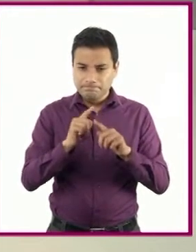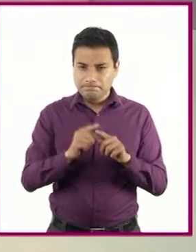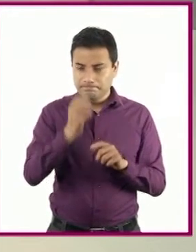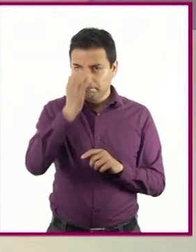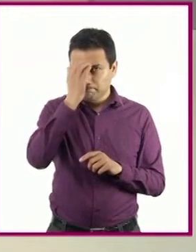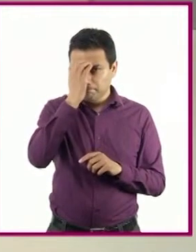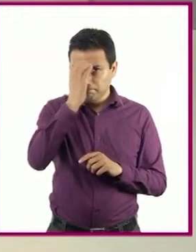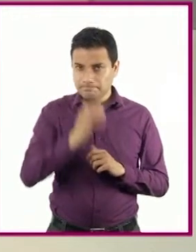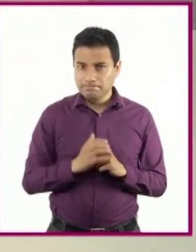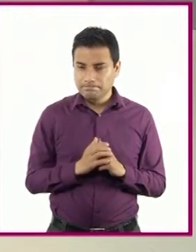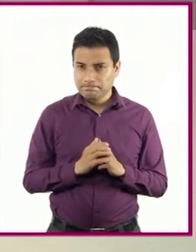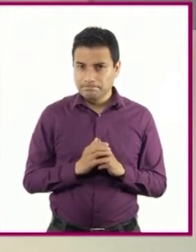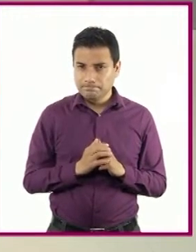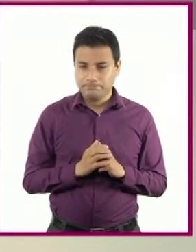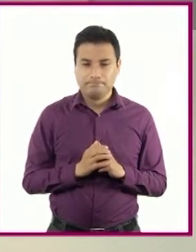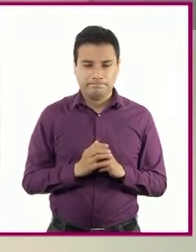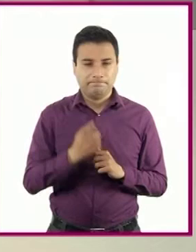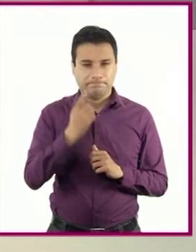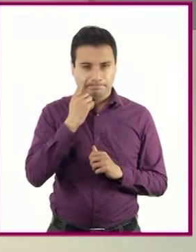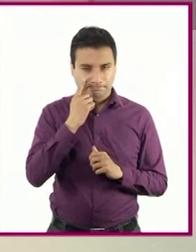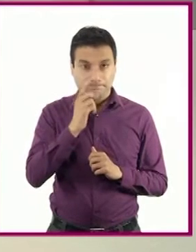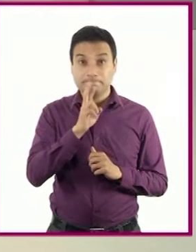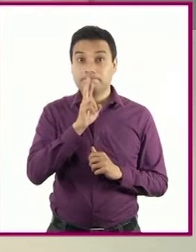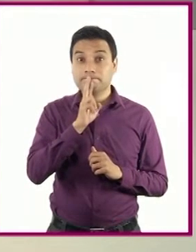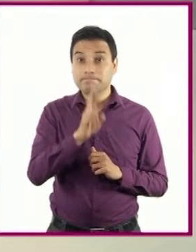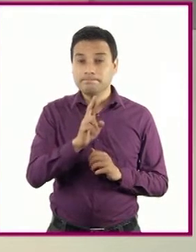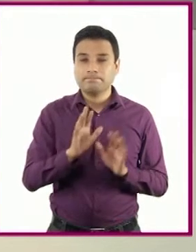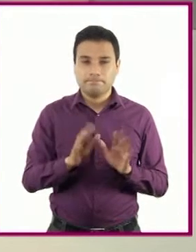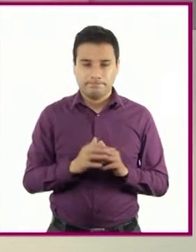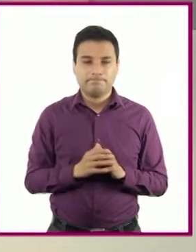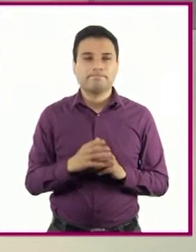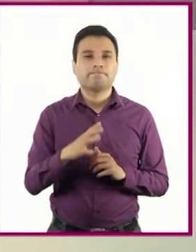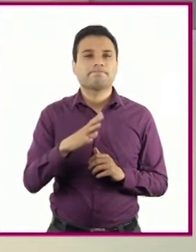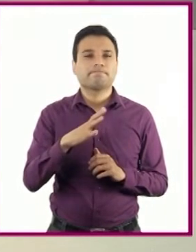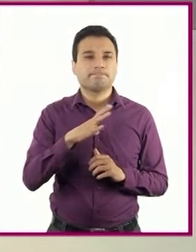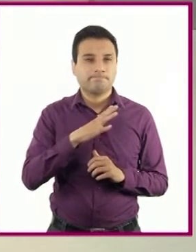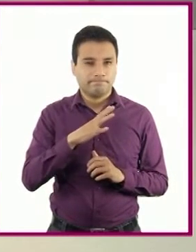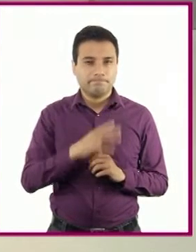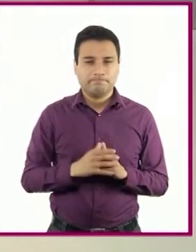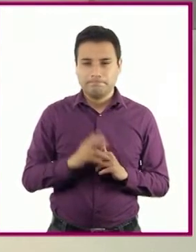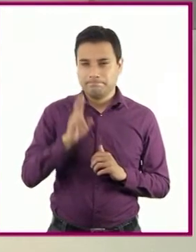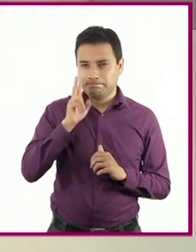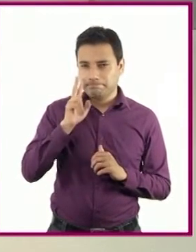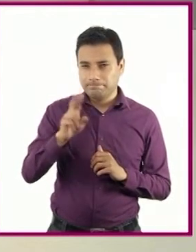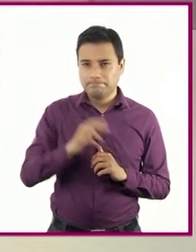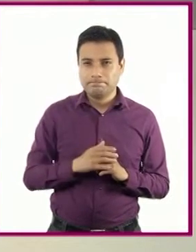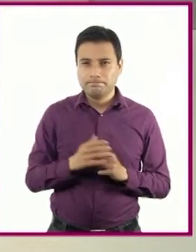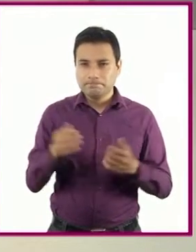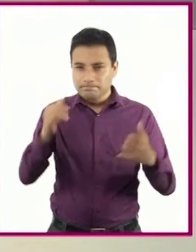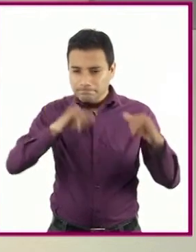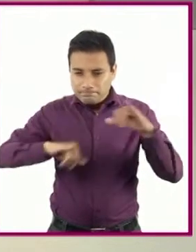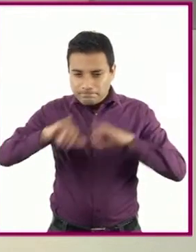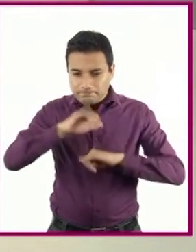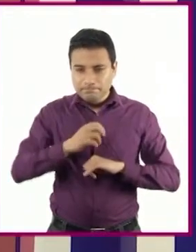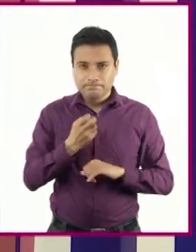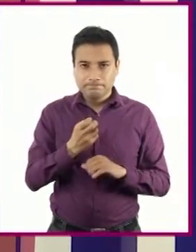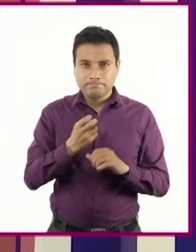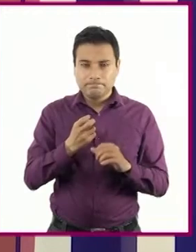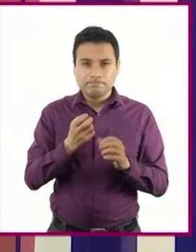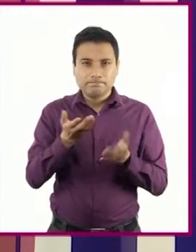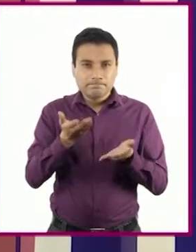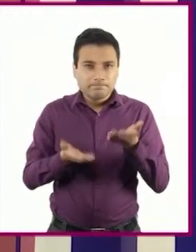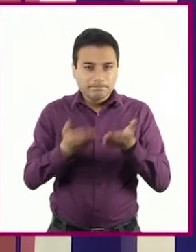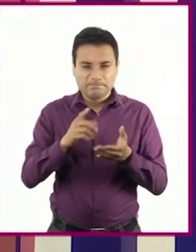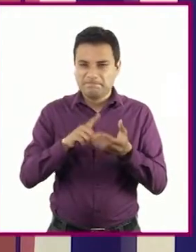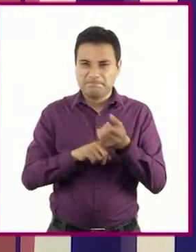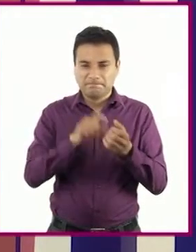estomacal? Para responder la pregunta, a continuación se mostrarán algunas reacciones de neutralización que llevan a cabo los